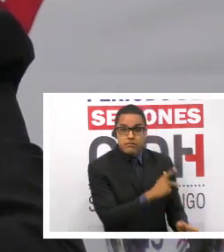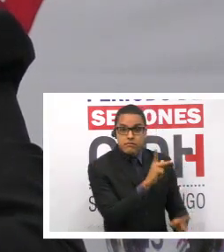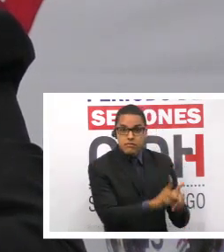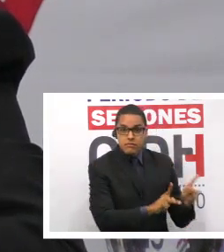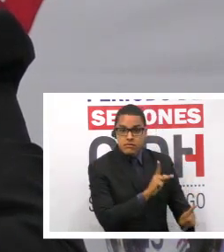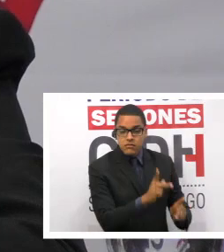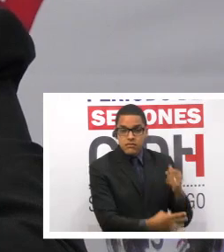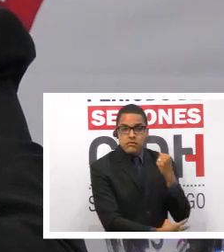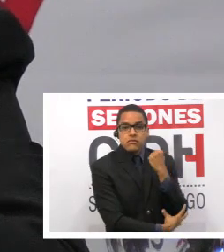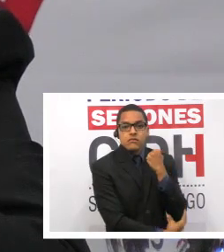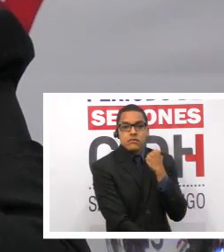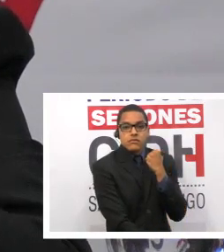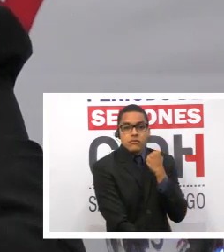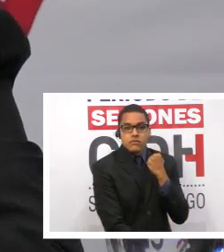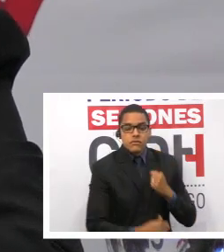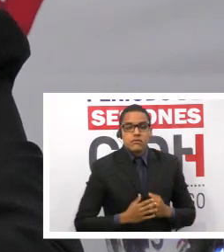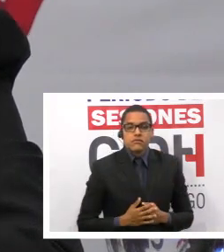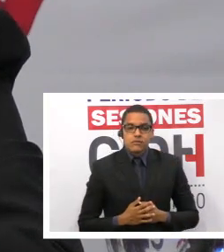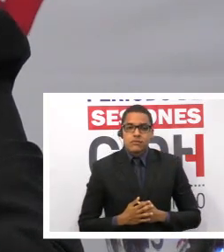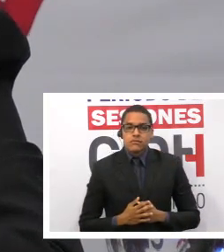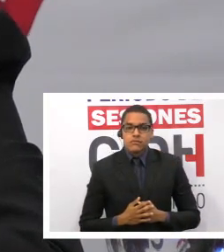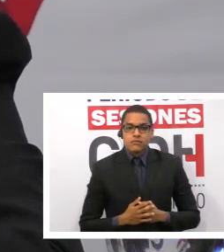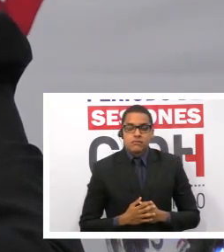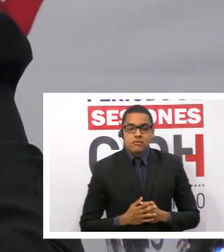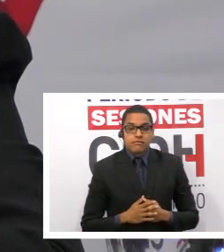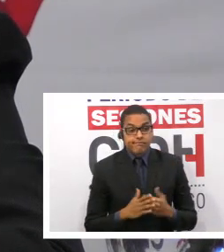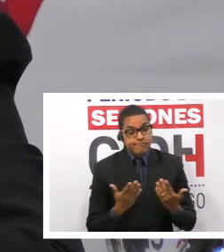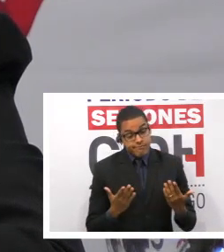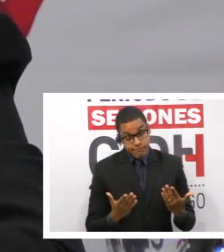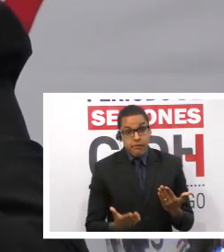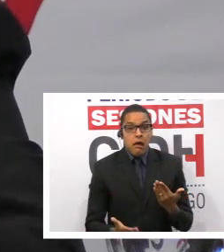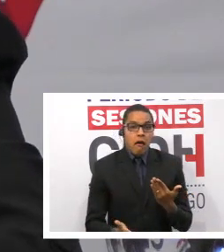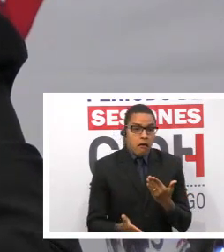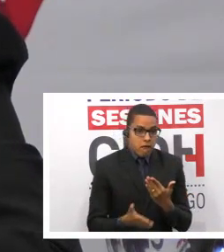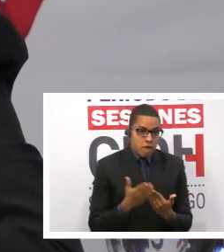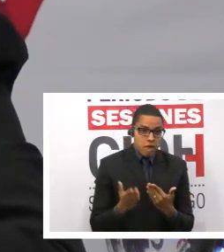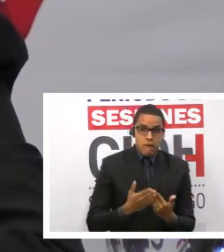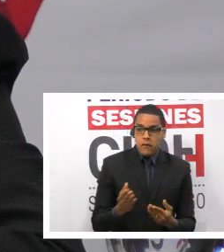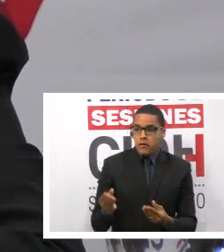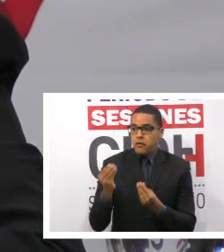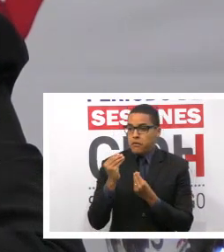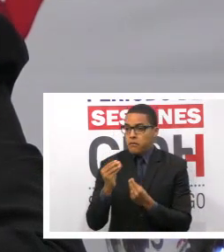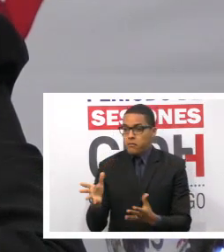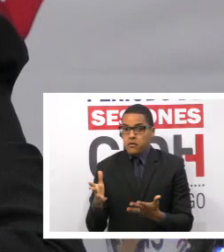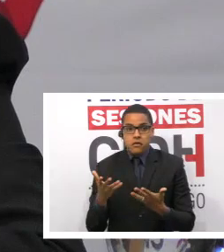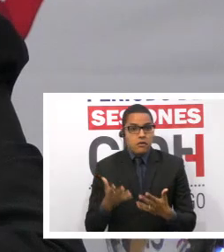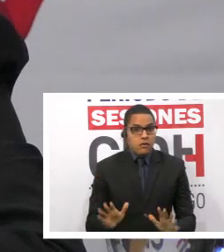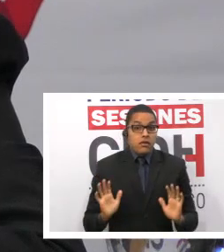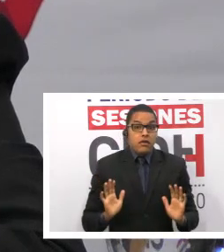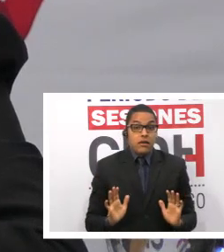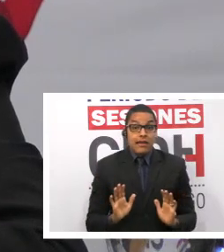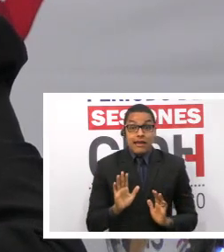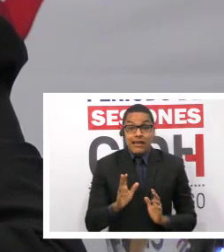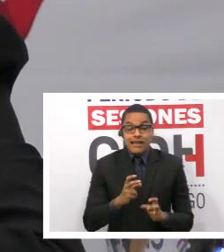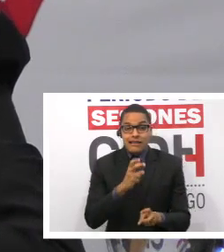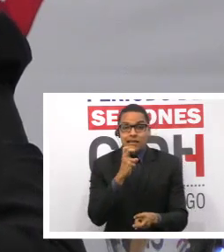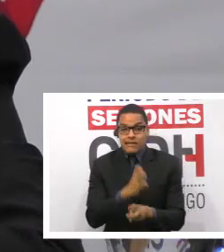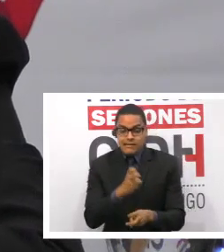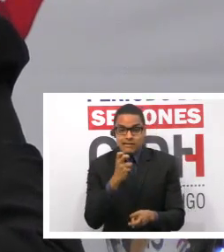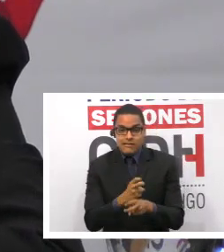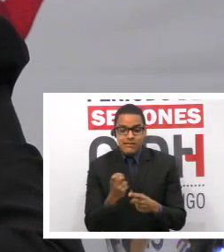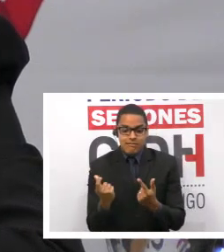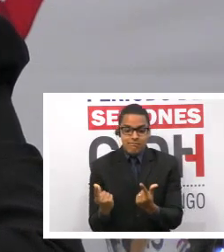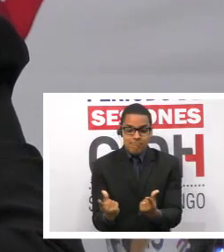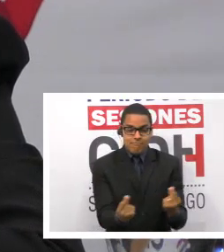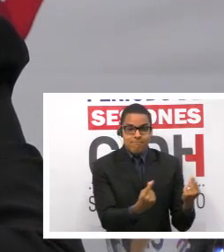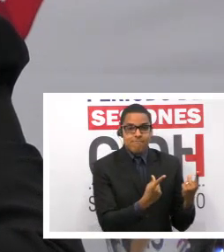persona humana es muy fácil decirlo es muy difícil llevarlo a cabo pero por lo menos para